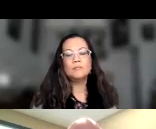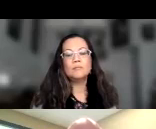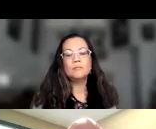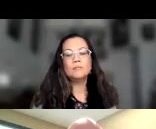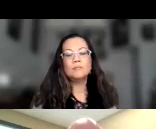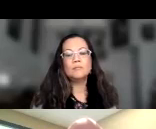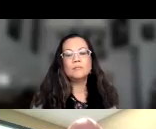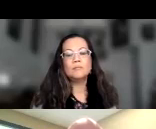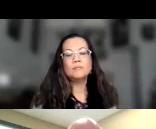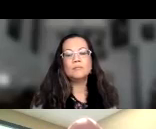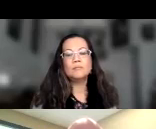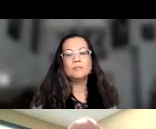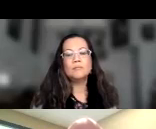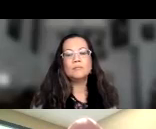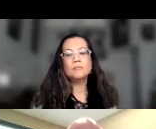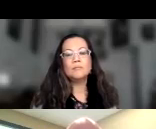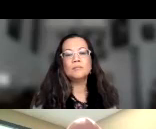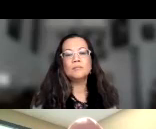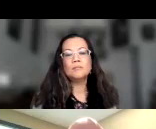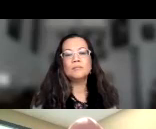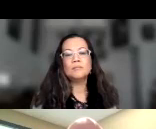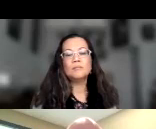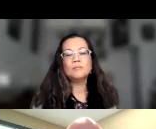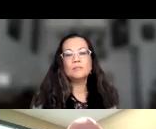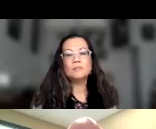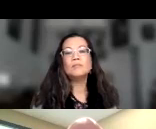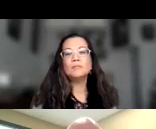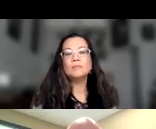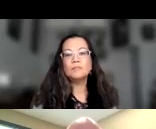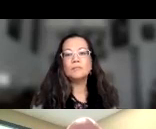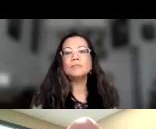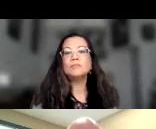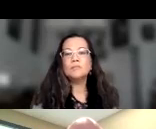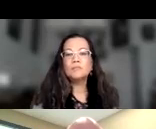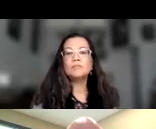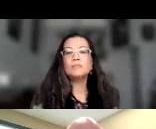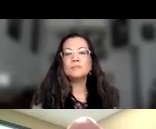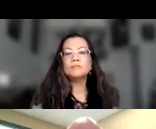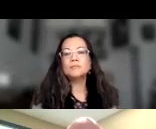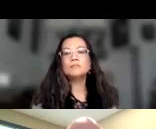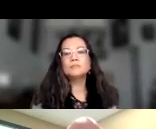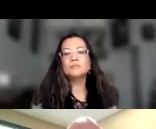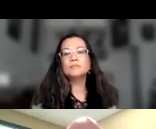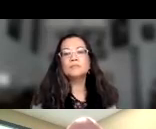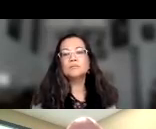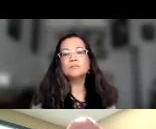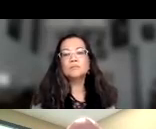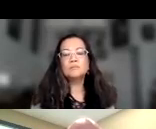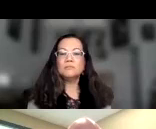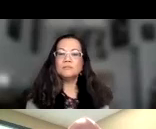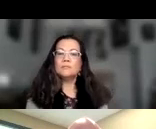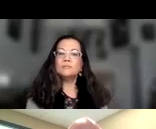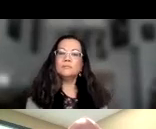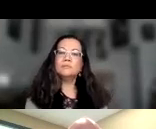Y también ver las necesidades y cuáles son los servicios que se proporcionan a diferentes niveles, a diferentes individuos basados en